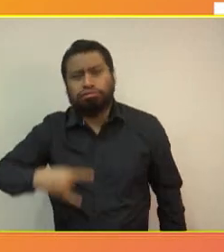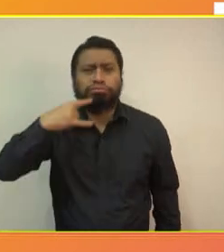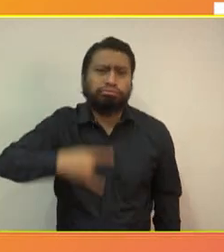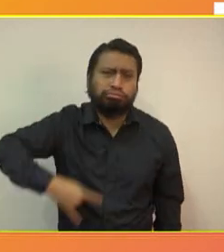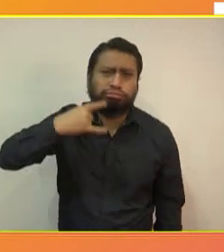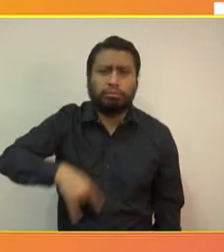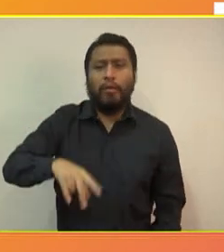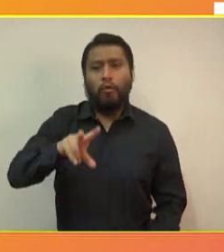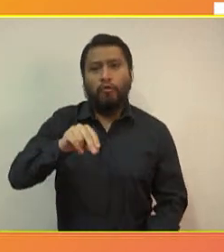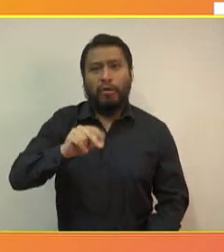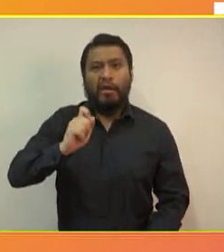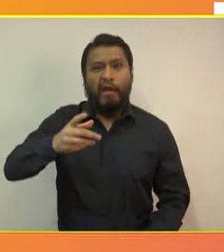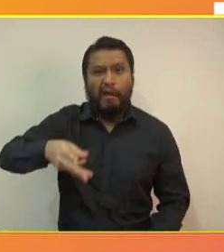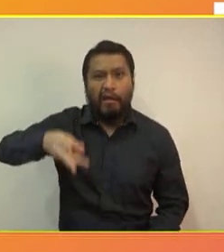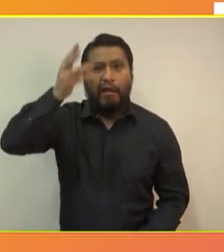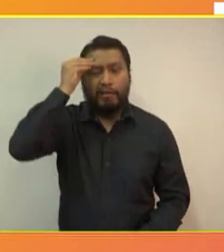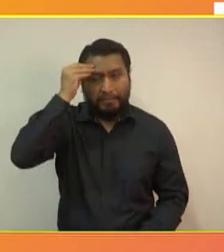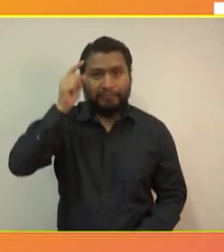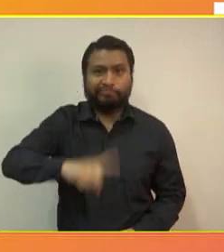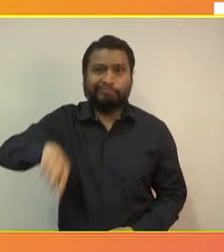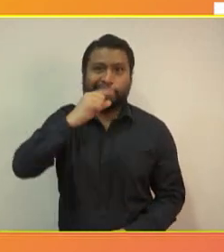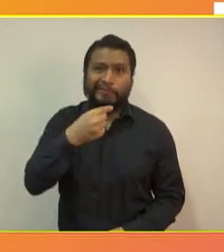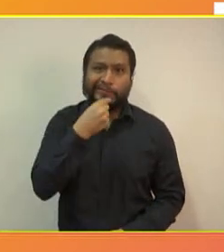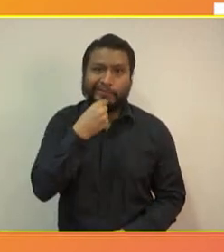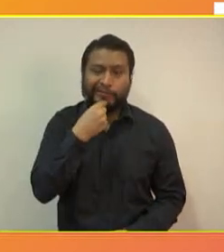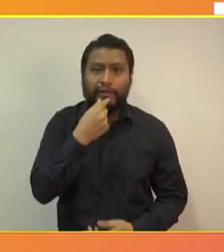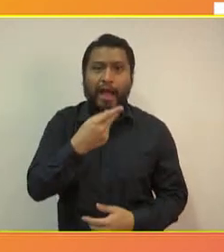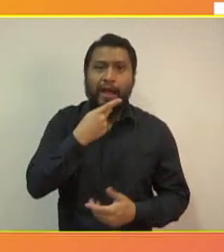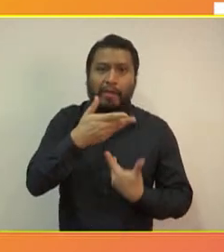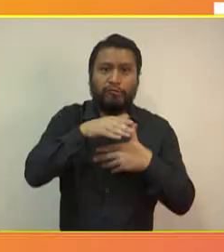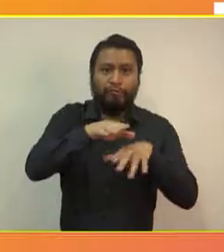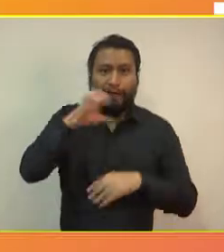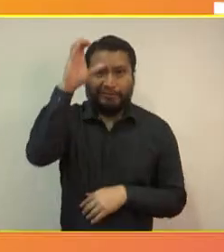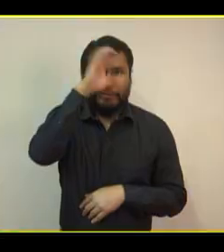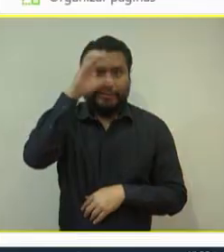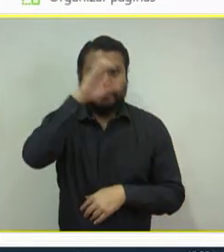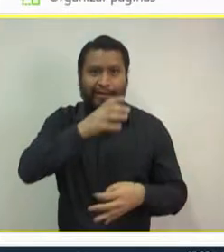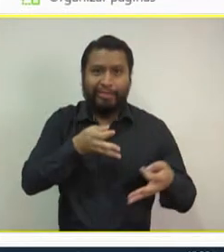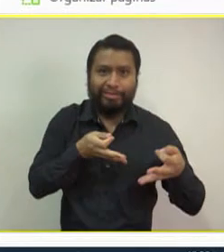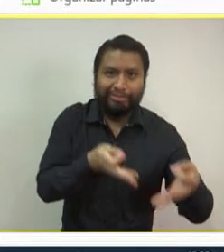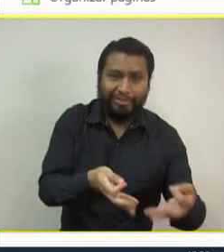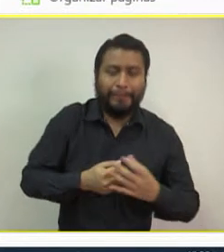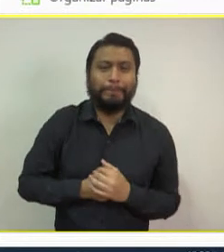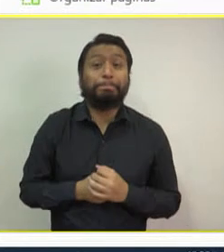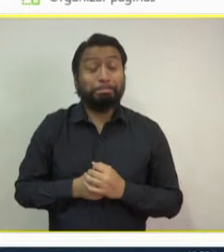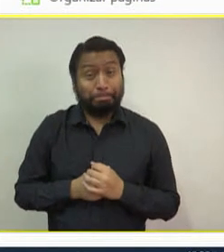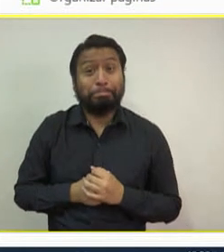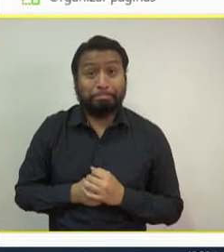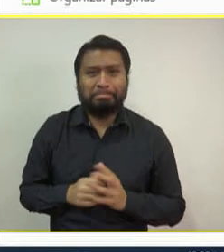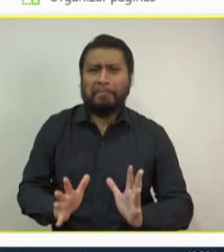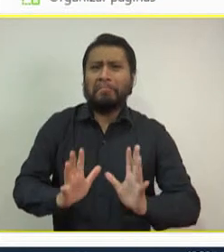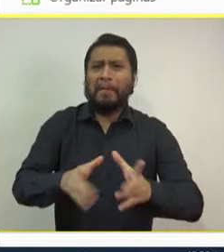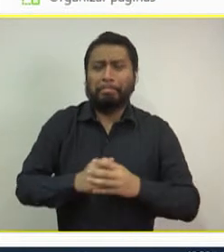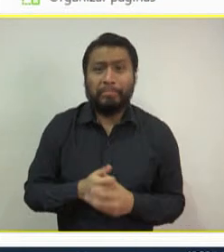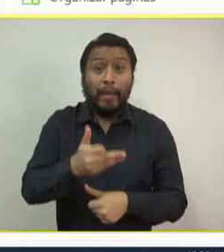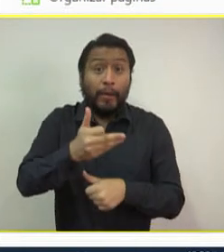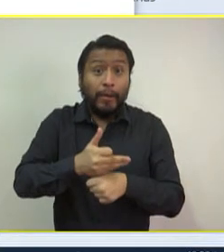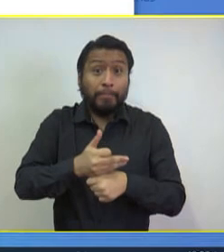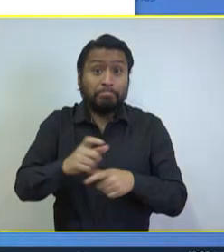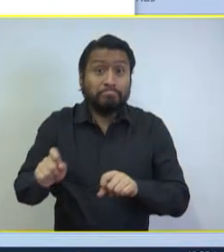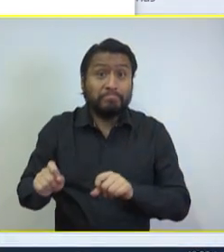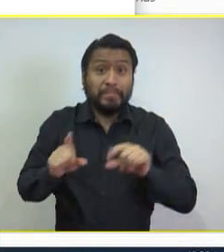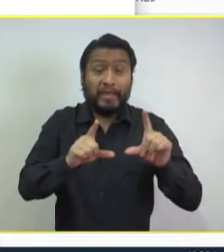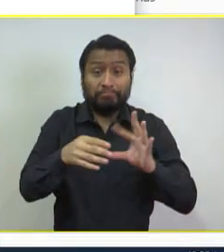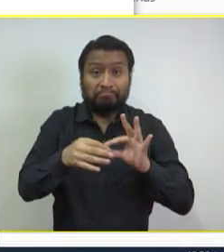pueda alentar a los niños a involucrarse en temas sobre ciencia. Y ya, en este momento acabamos la